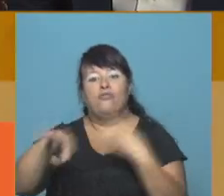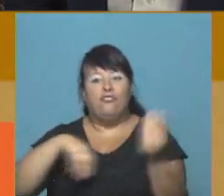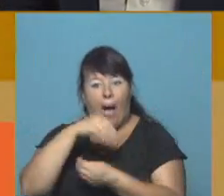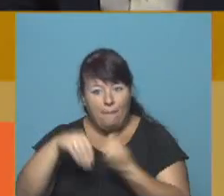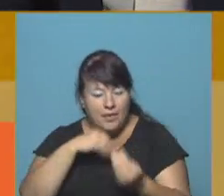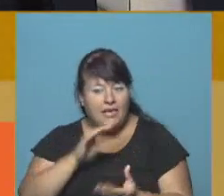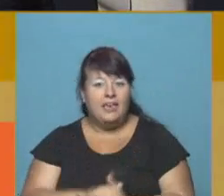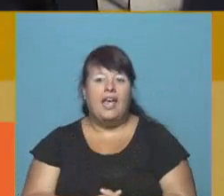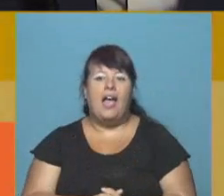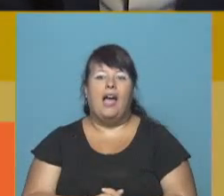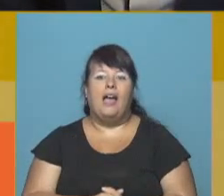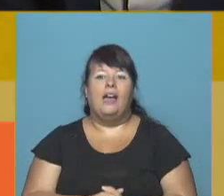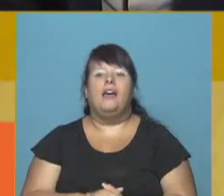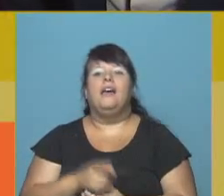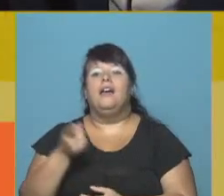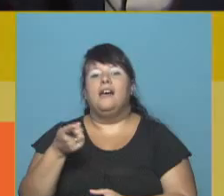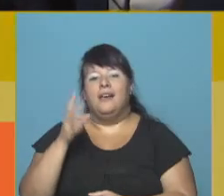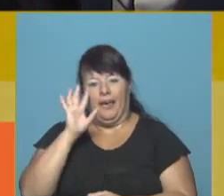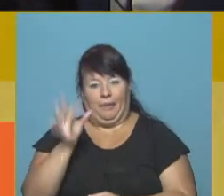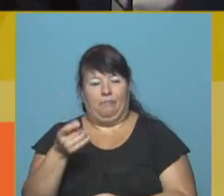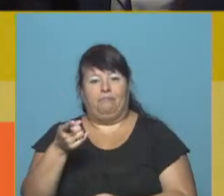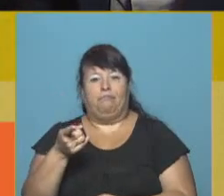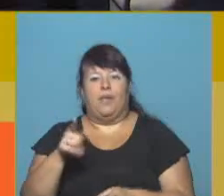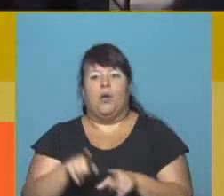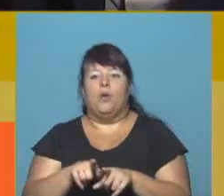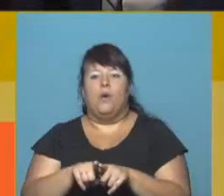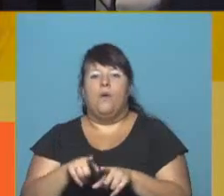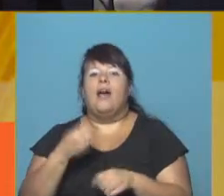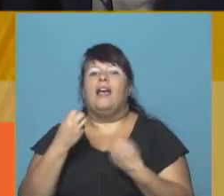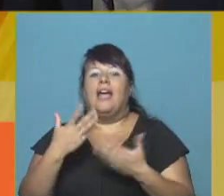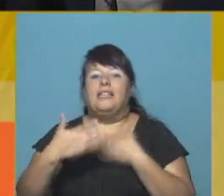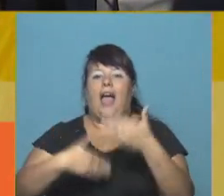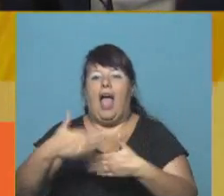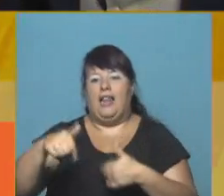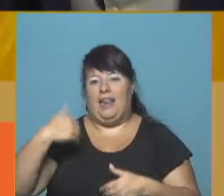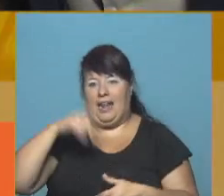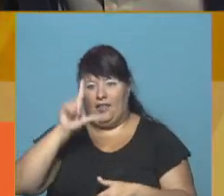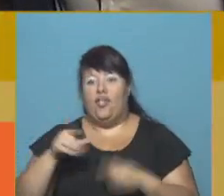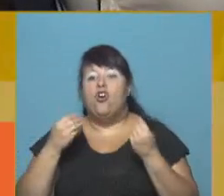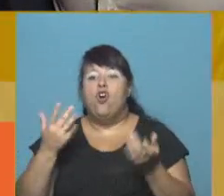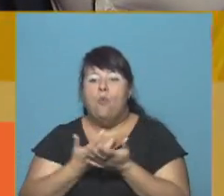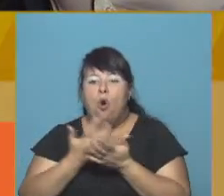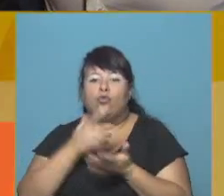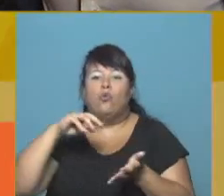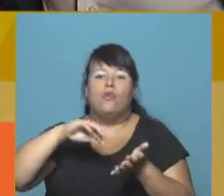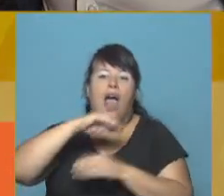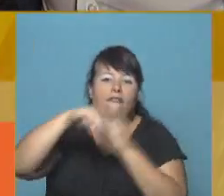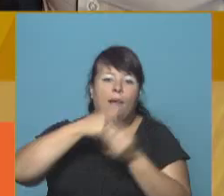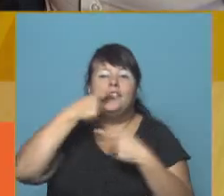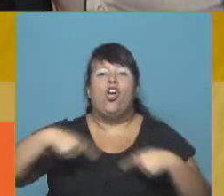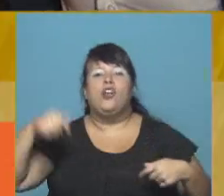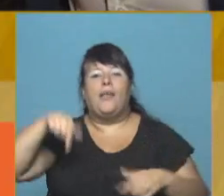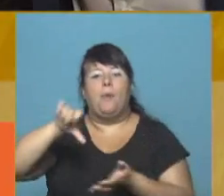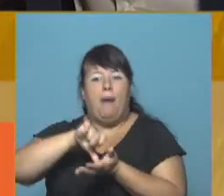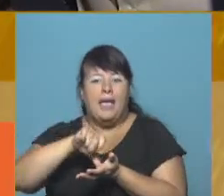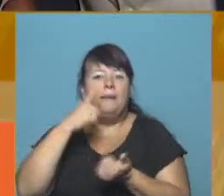familia y en la que se ve lo que va pasando en el país. ¿Cómo afecta a una familia los hechos que van sucediendo en el